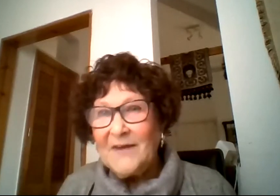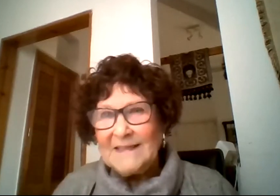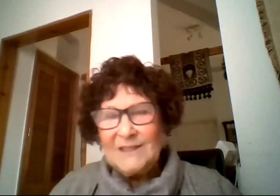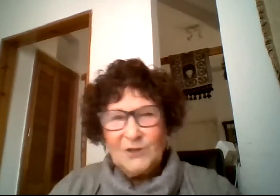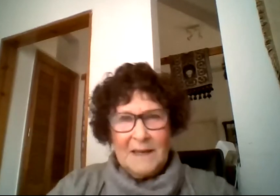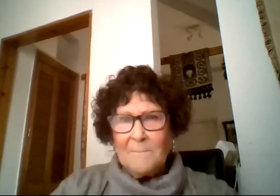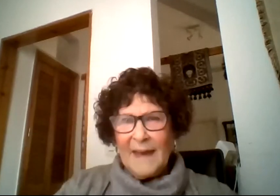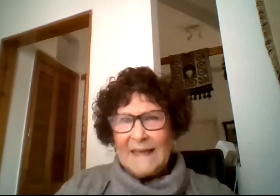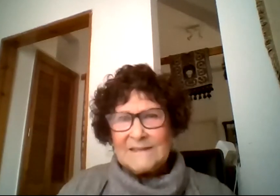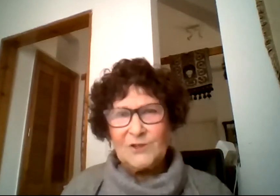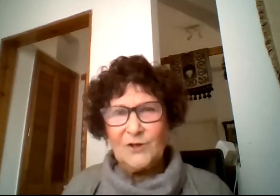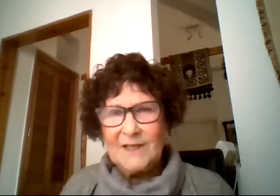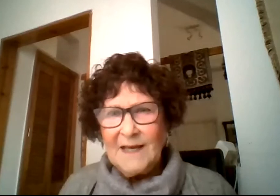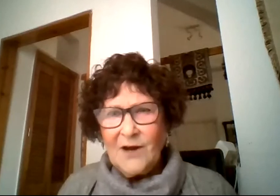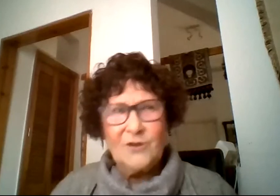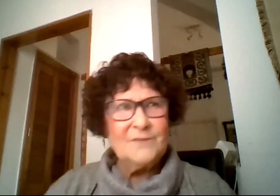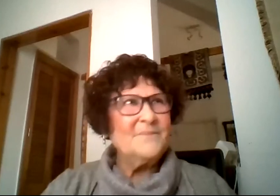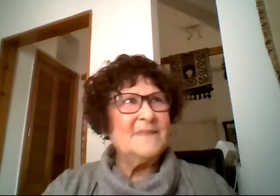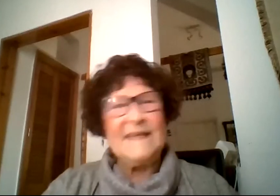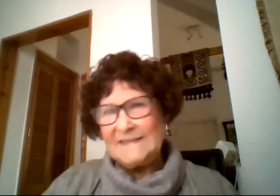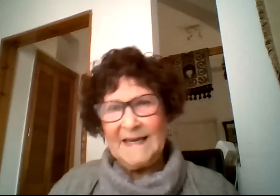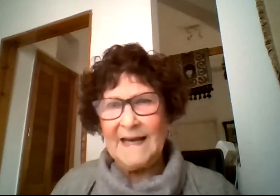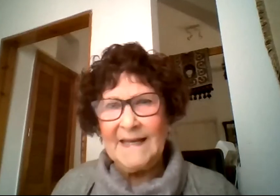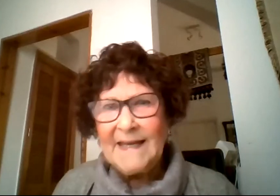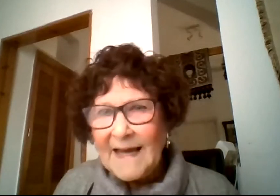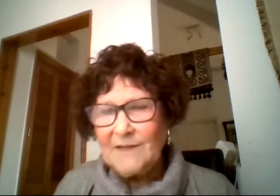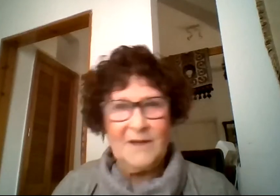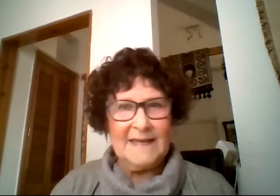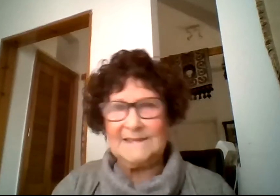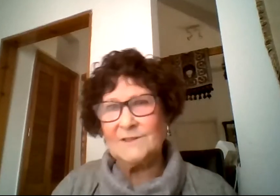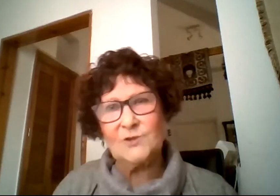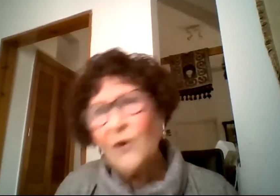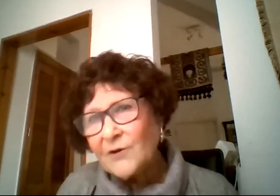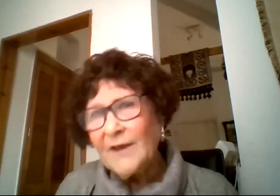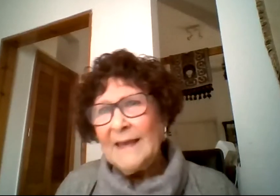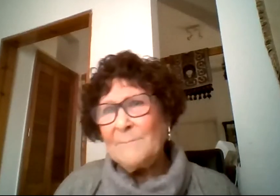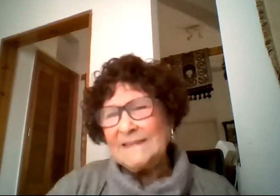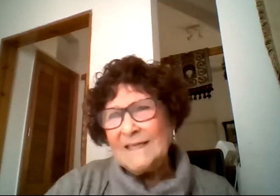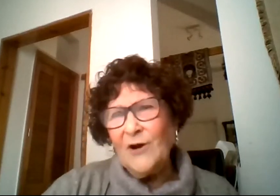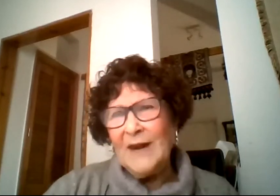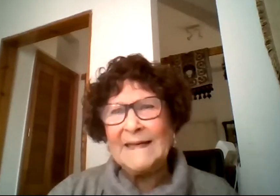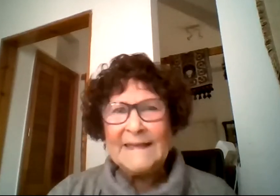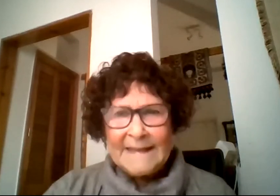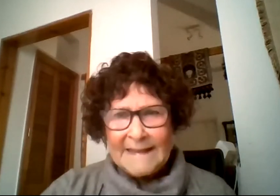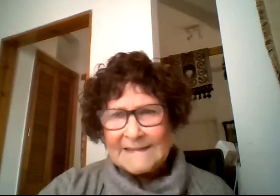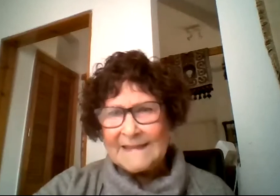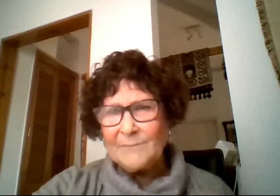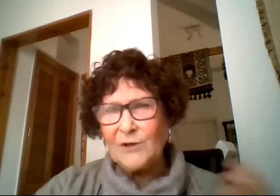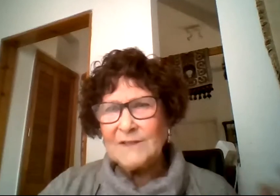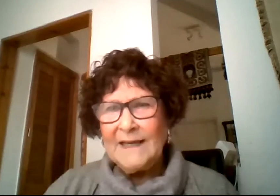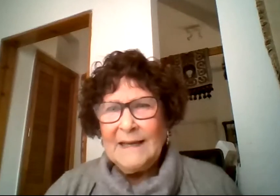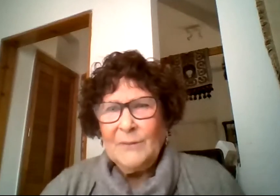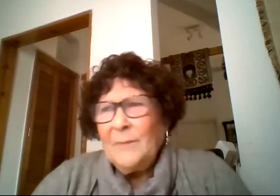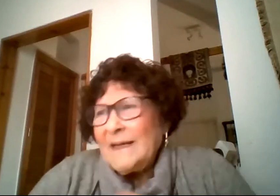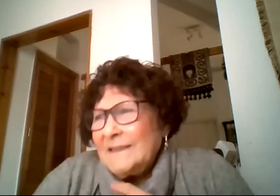año, de esos inmensos, con 10 escaleras, no hay ascensor, pasillos